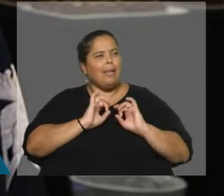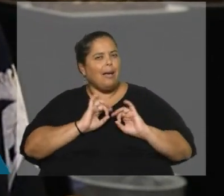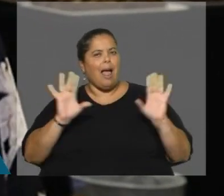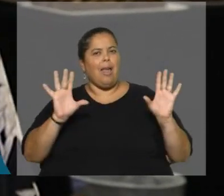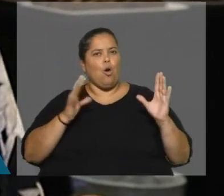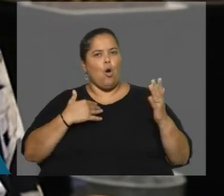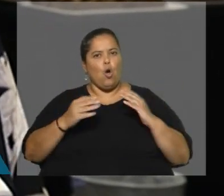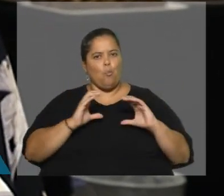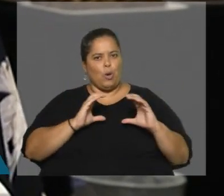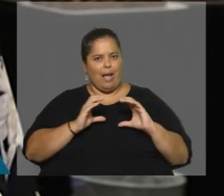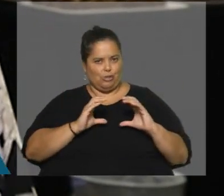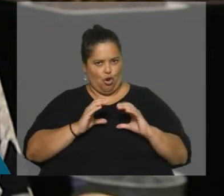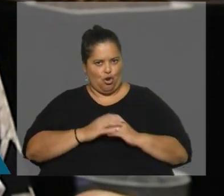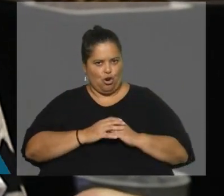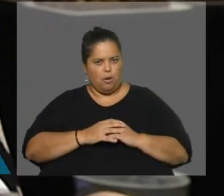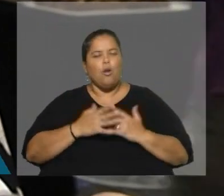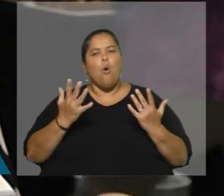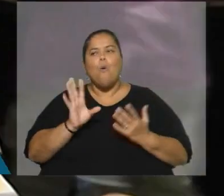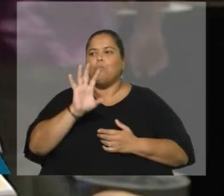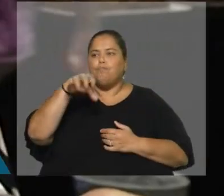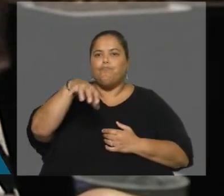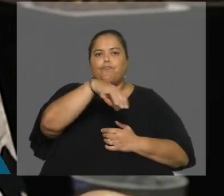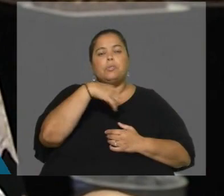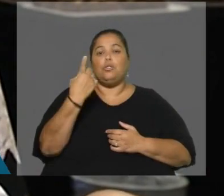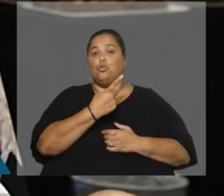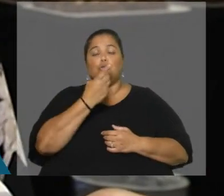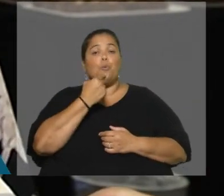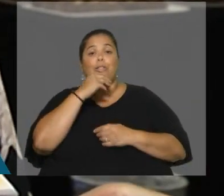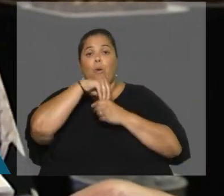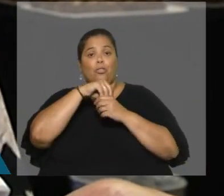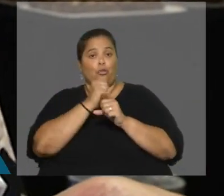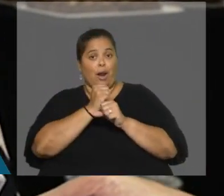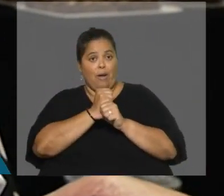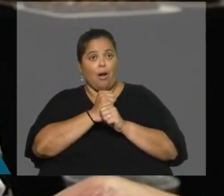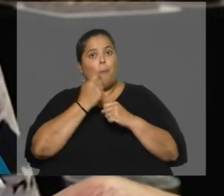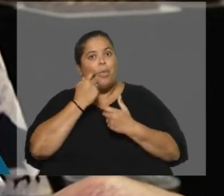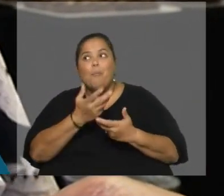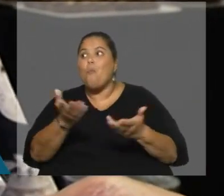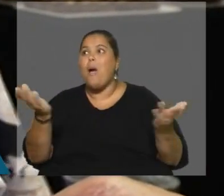comunicación de los lugares donde trabajamos los políticos, que me parece que puede ser un aporte.